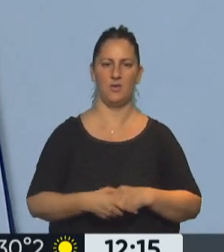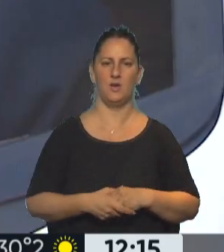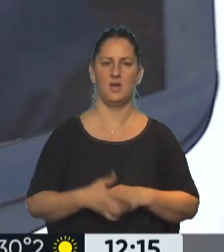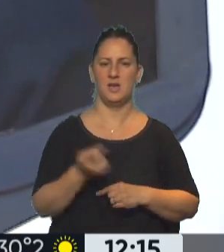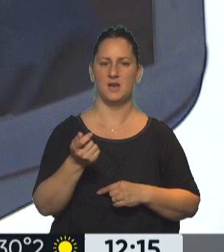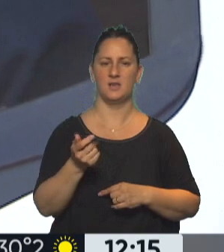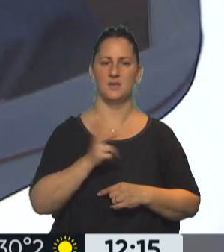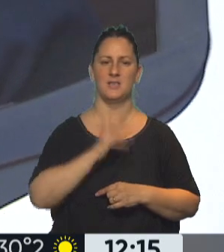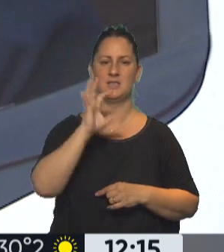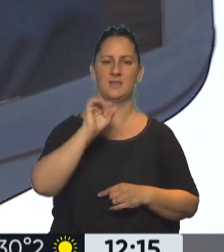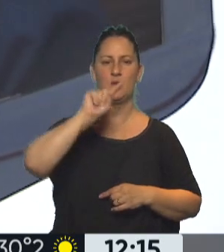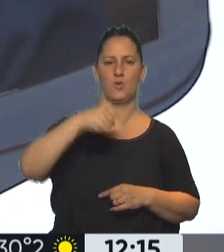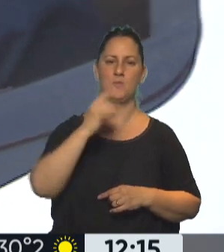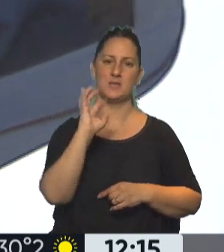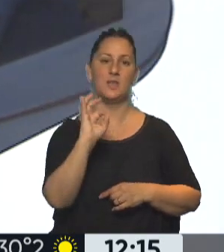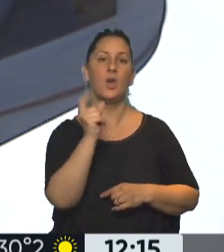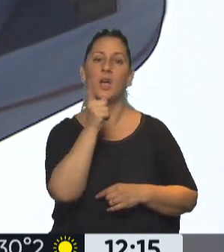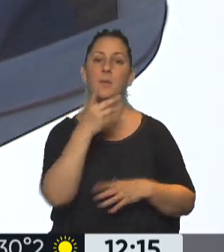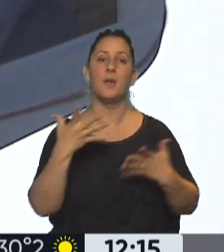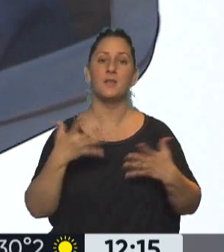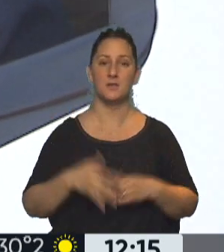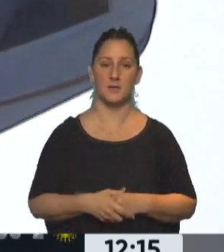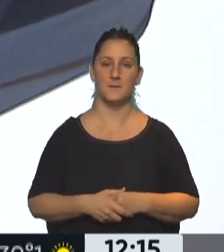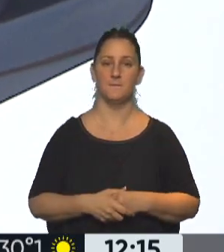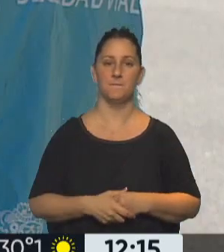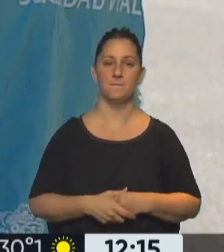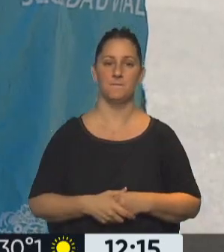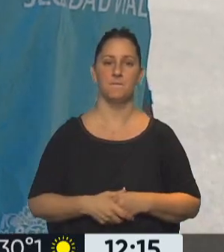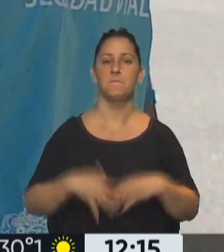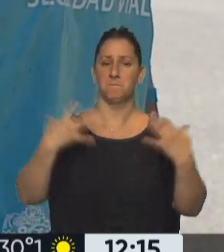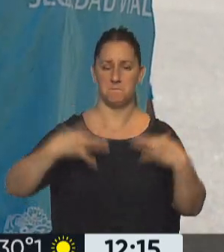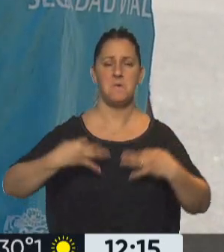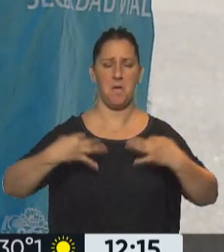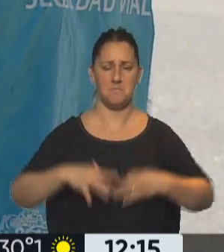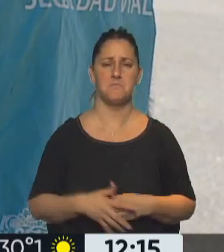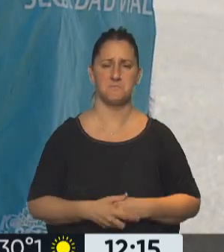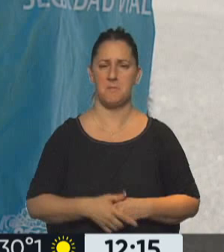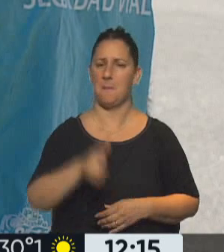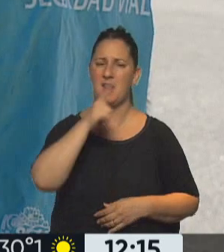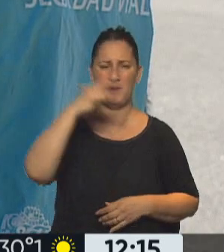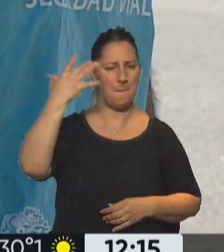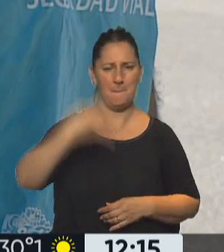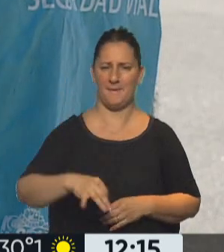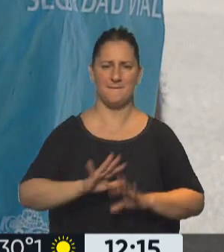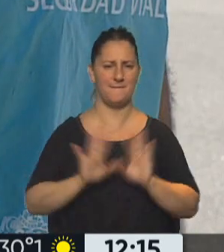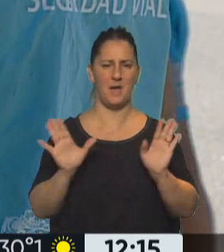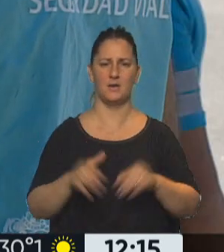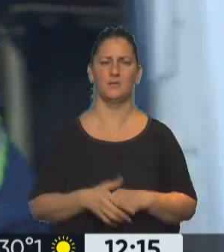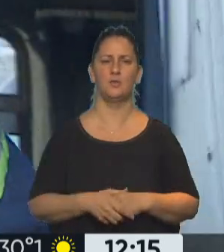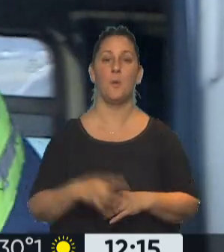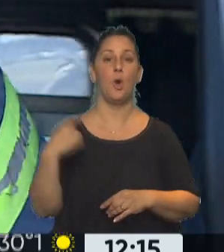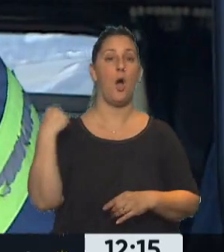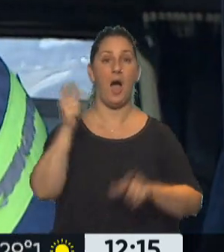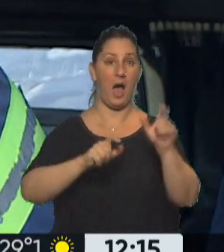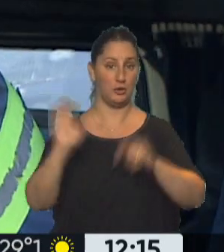de hacer, me dio 0,0. ¿Qué le parece? Bien, la verdad que bien. Me parece perfecto. ¿Sí? Pero que sea general.